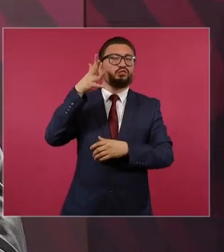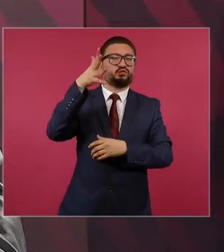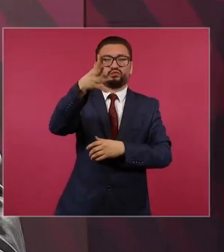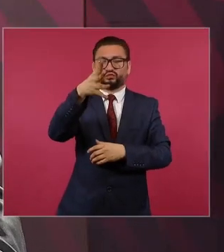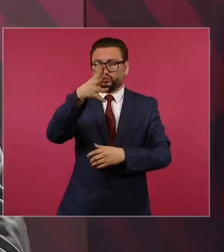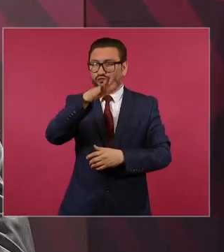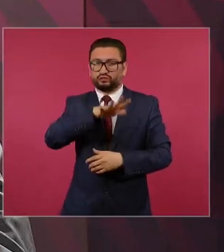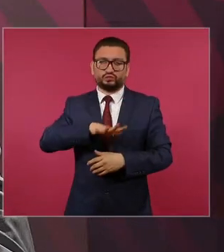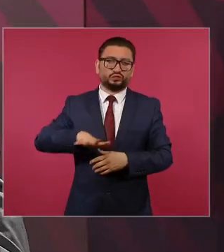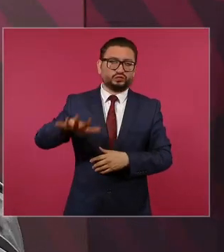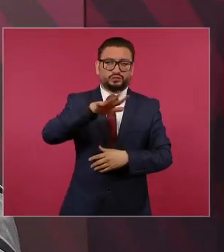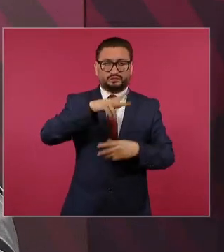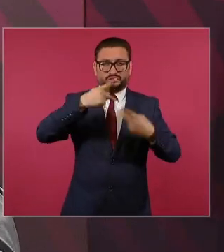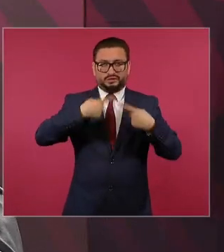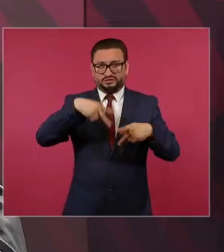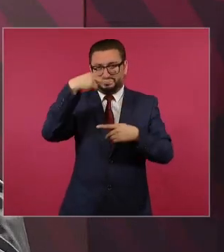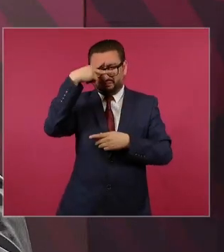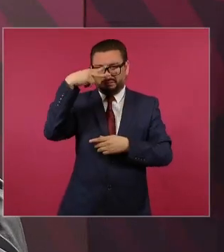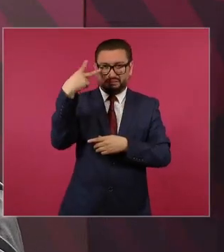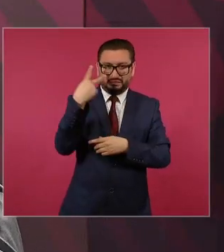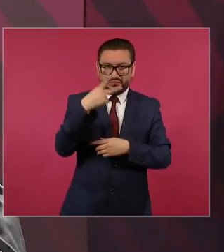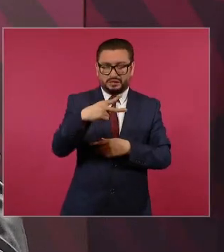porque los mejores portados